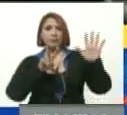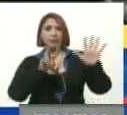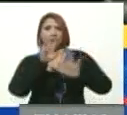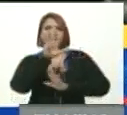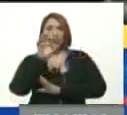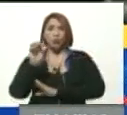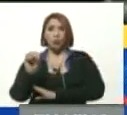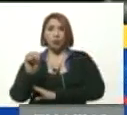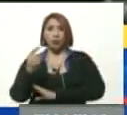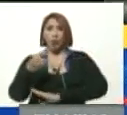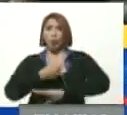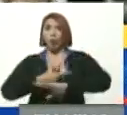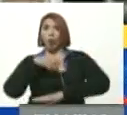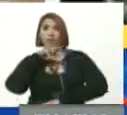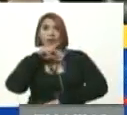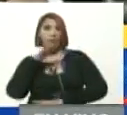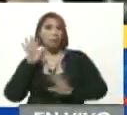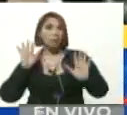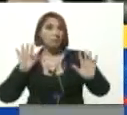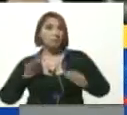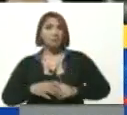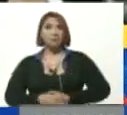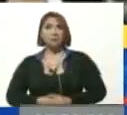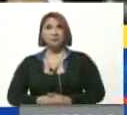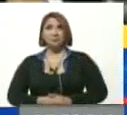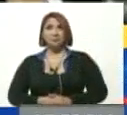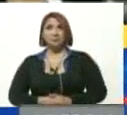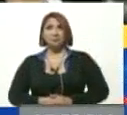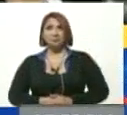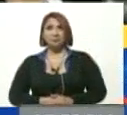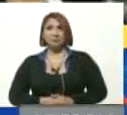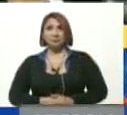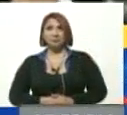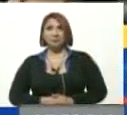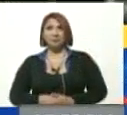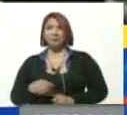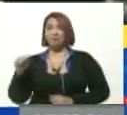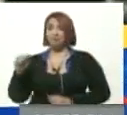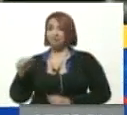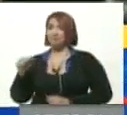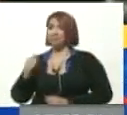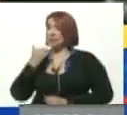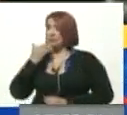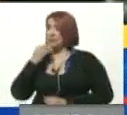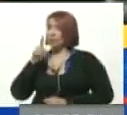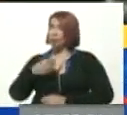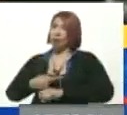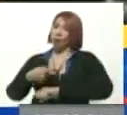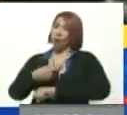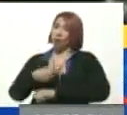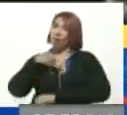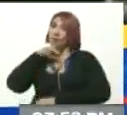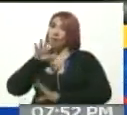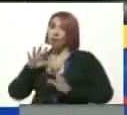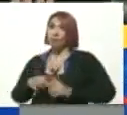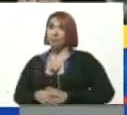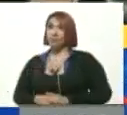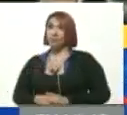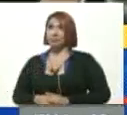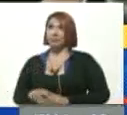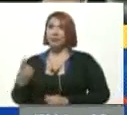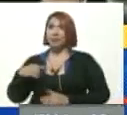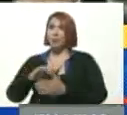7:50. Llevamos una hora hablando, ¿no, Boris? ¿Qué dice? Sí, presidente, ya llevamos casi una hora hablando y ya tengo